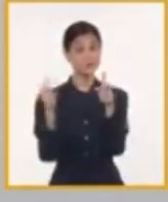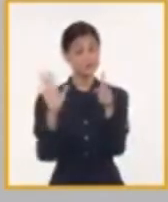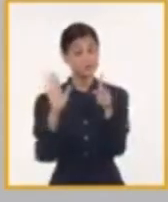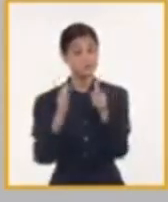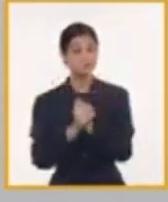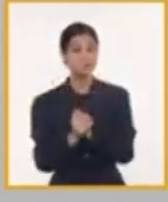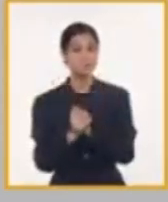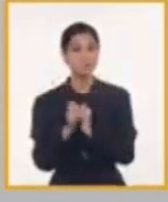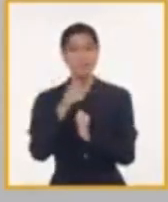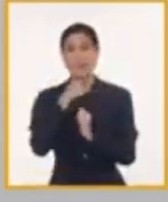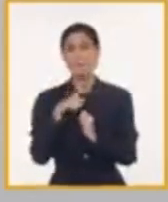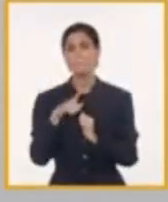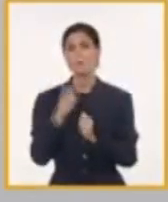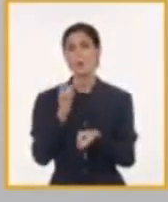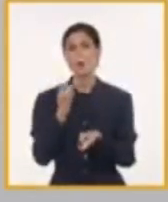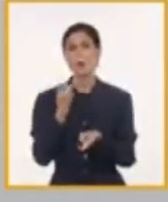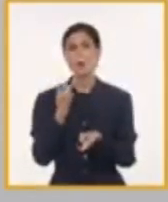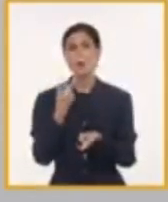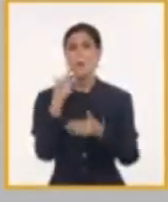la producción